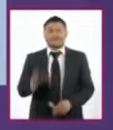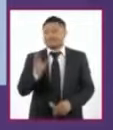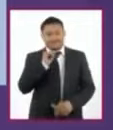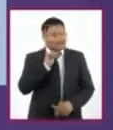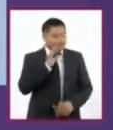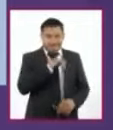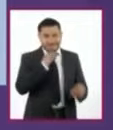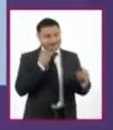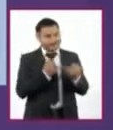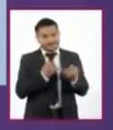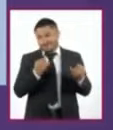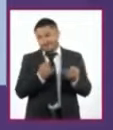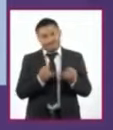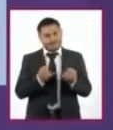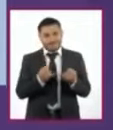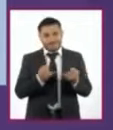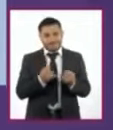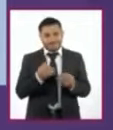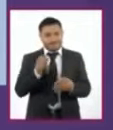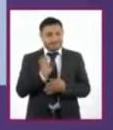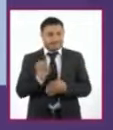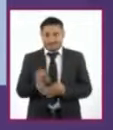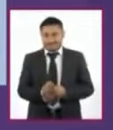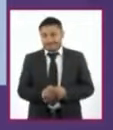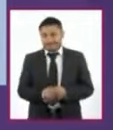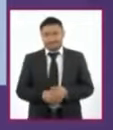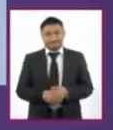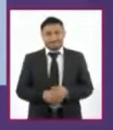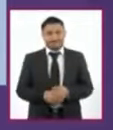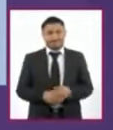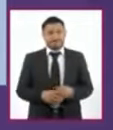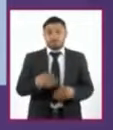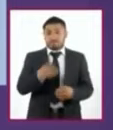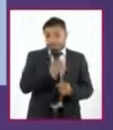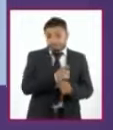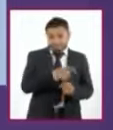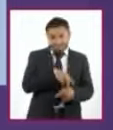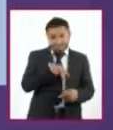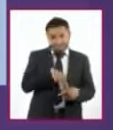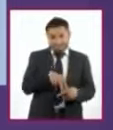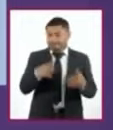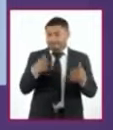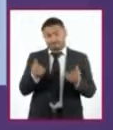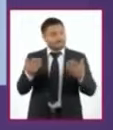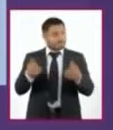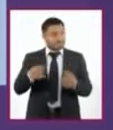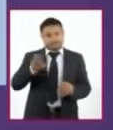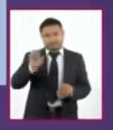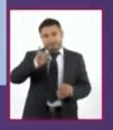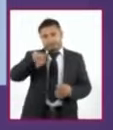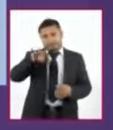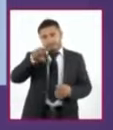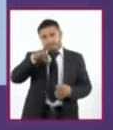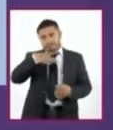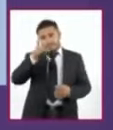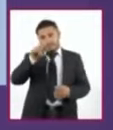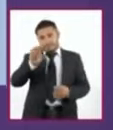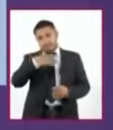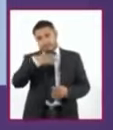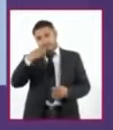en dos partes iguales, por lo que podemos decir que esta primera figura no tiene eje de simetría. No